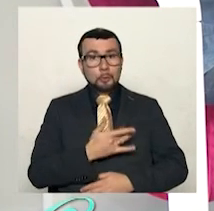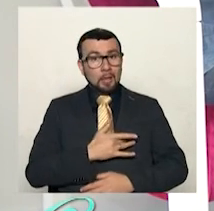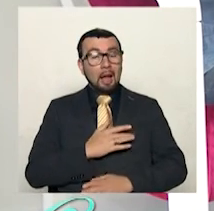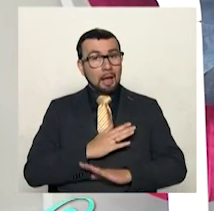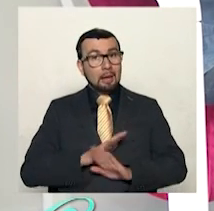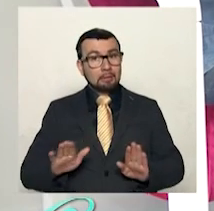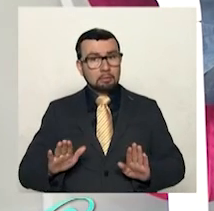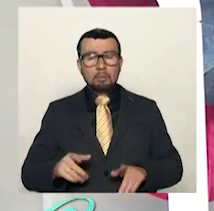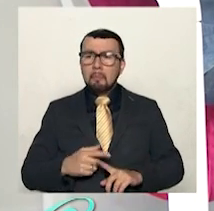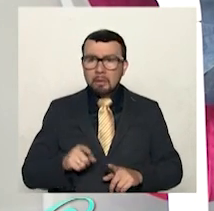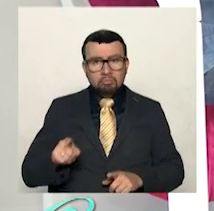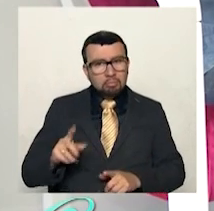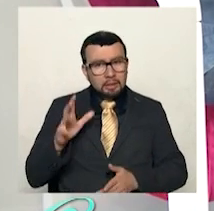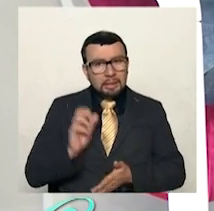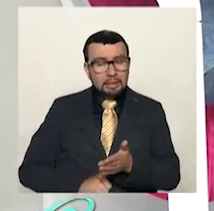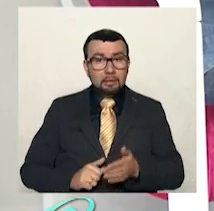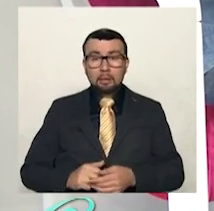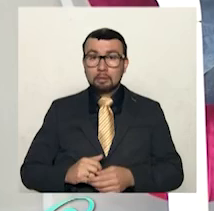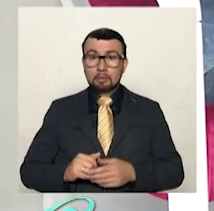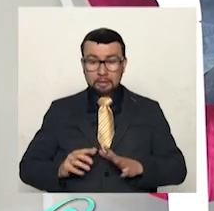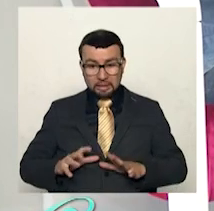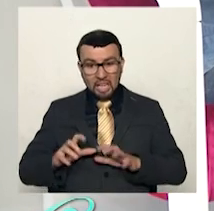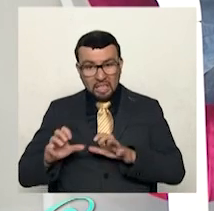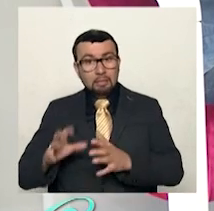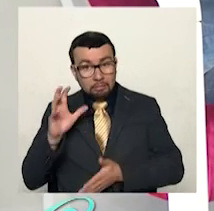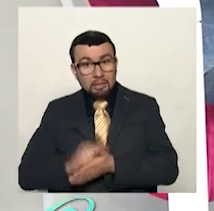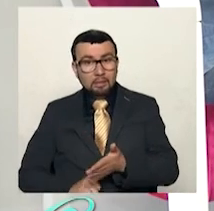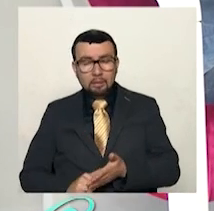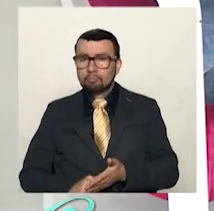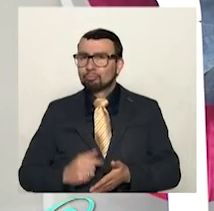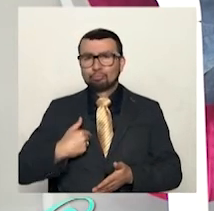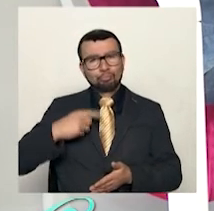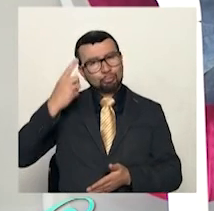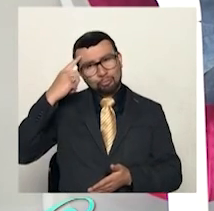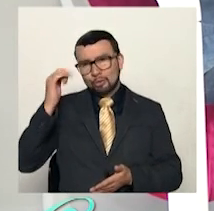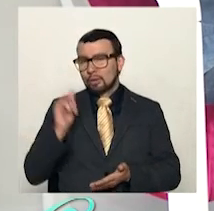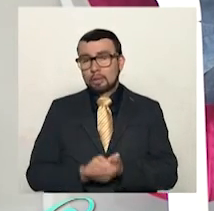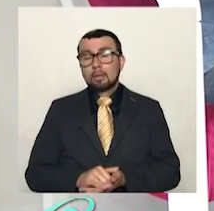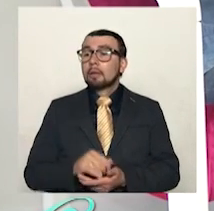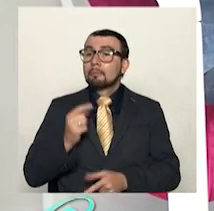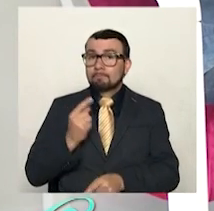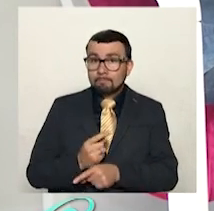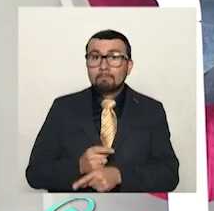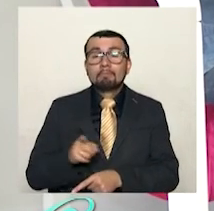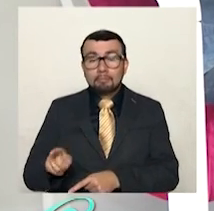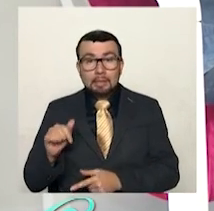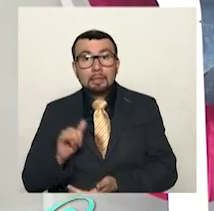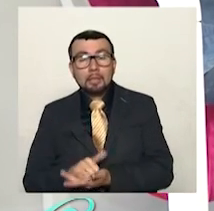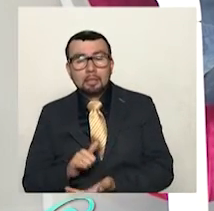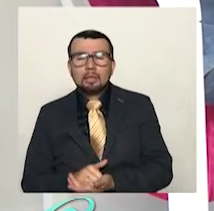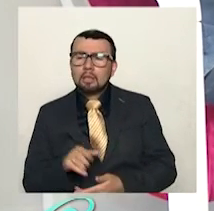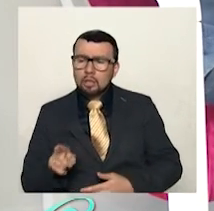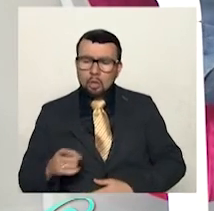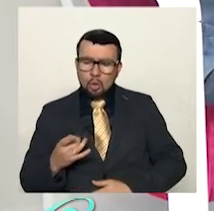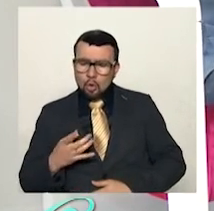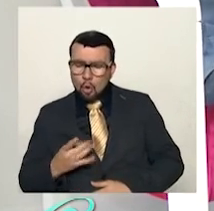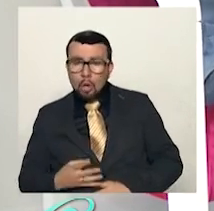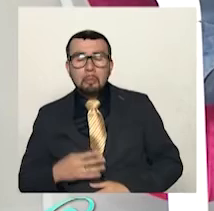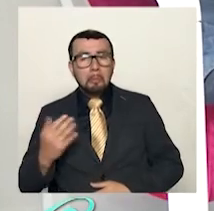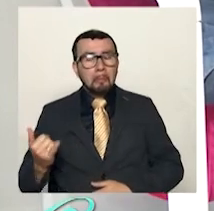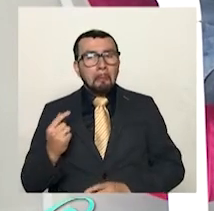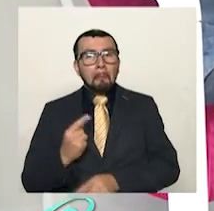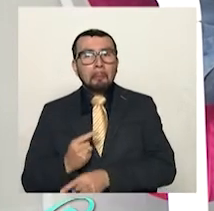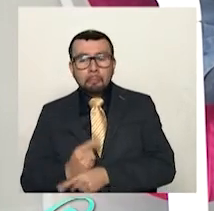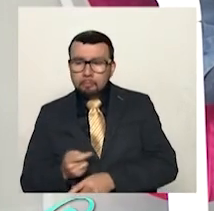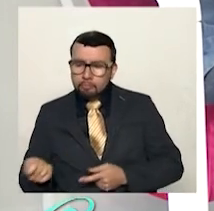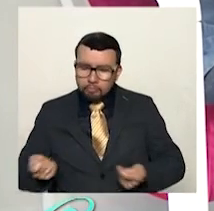Pero quitará un cáncer, yo no creo. Y entonces es esa misma pastica para el dolor del cáncer, de la